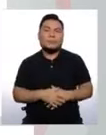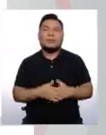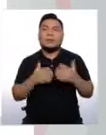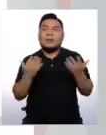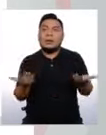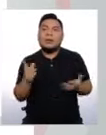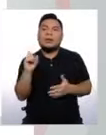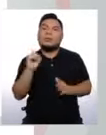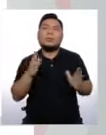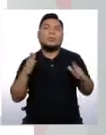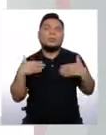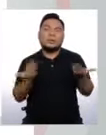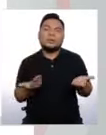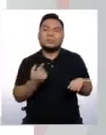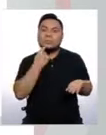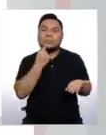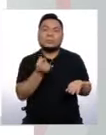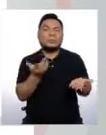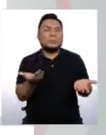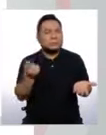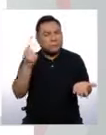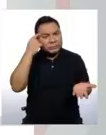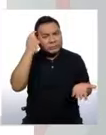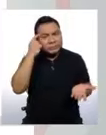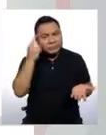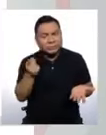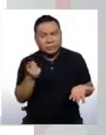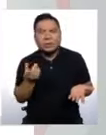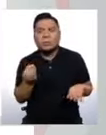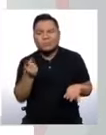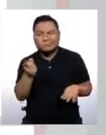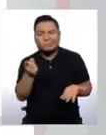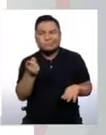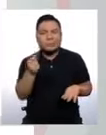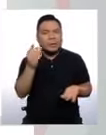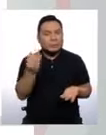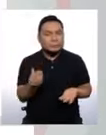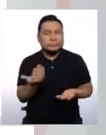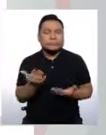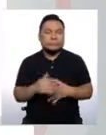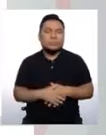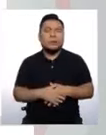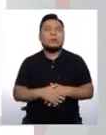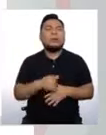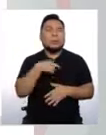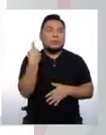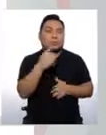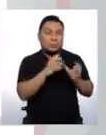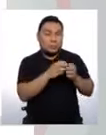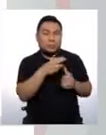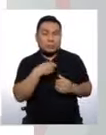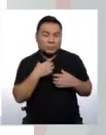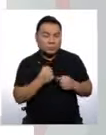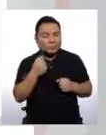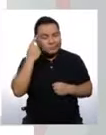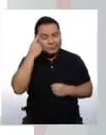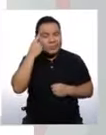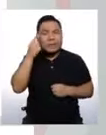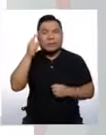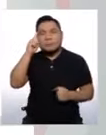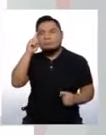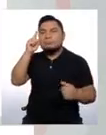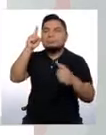no podemos quedarnos en esta situación nosotros no hacemos una puesta una meta hasta fines